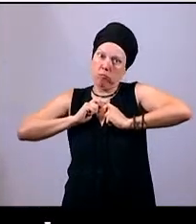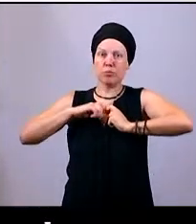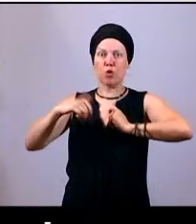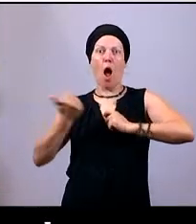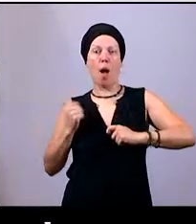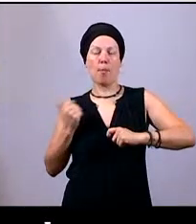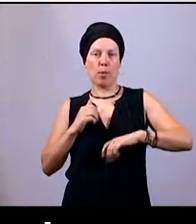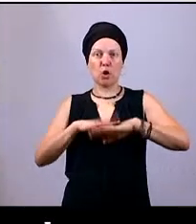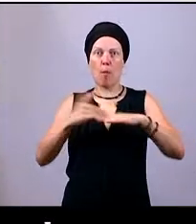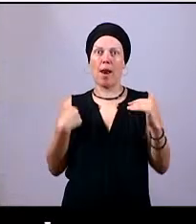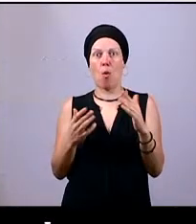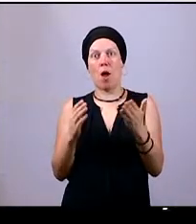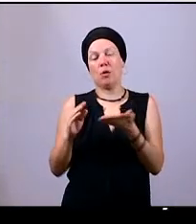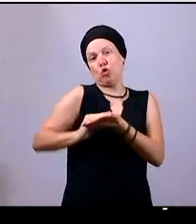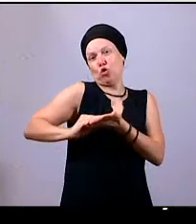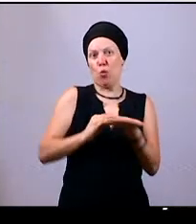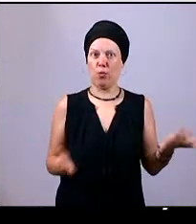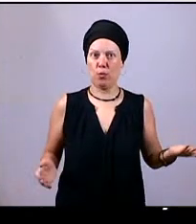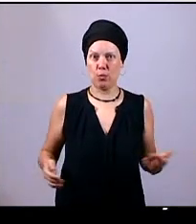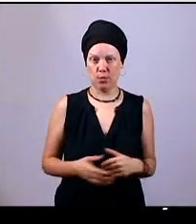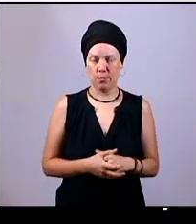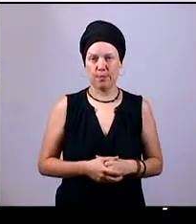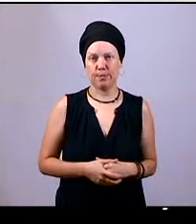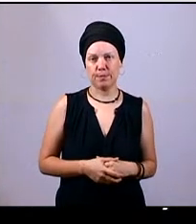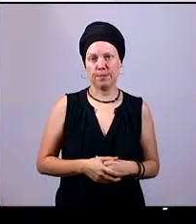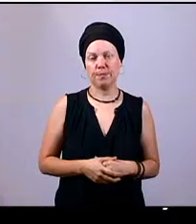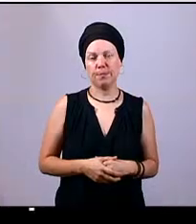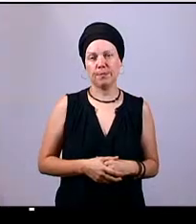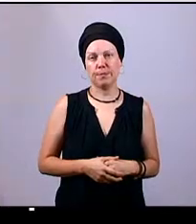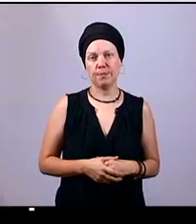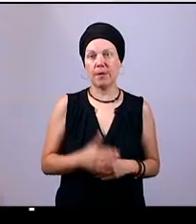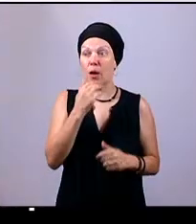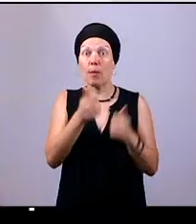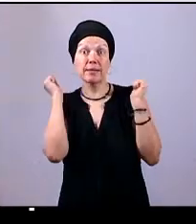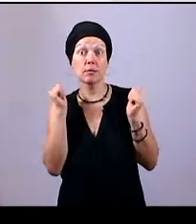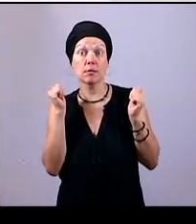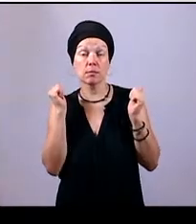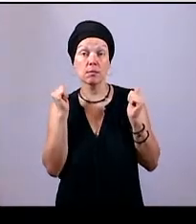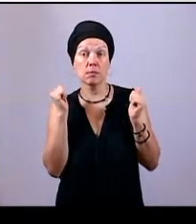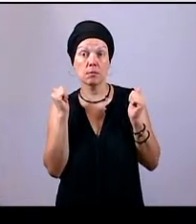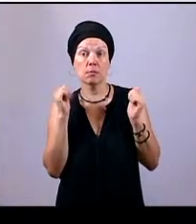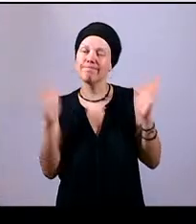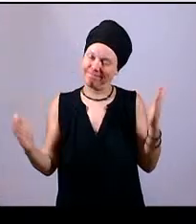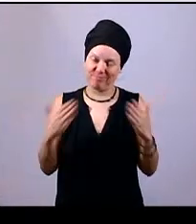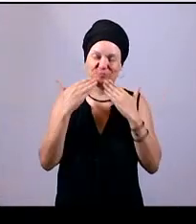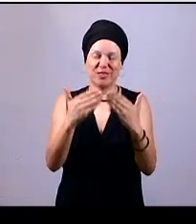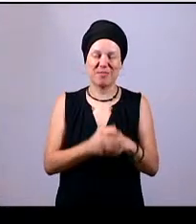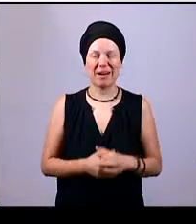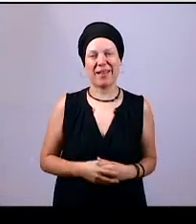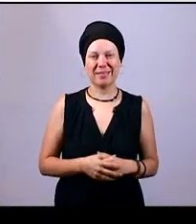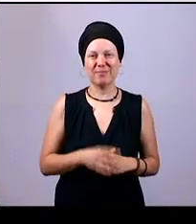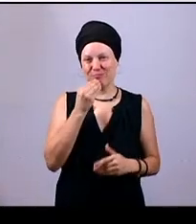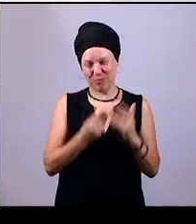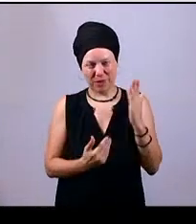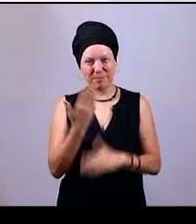desigualdad y la injusticia. ¿Alguna pregunta más? Muchísimas gracias.